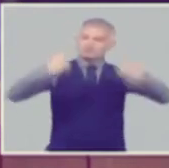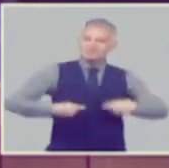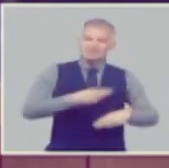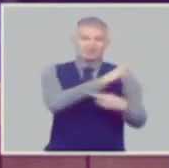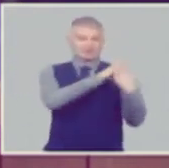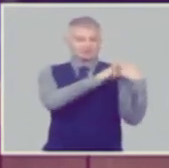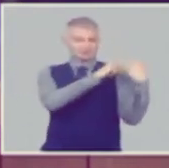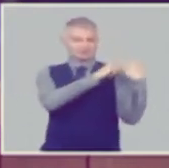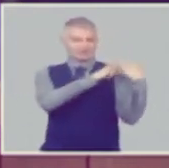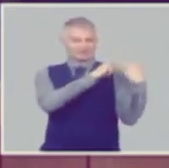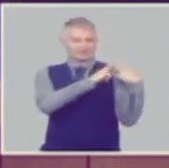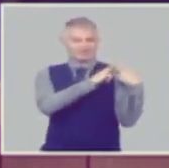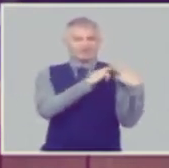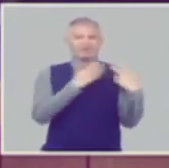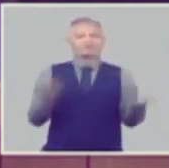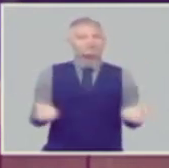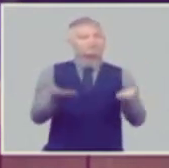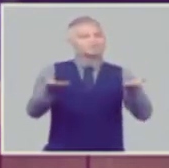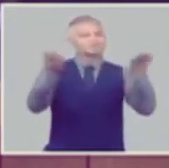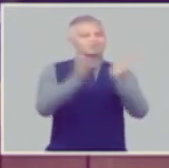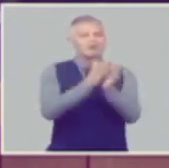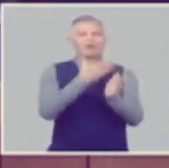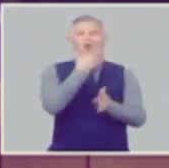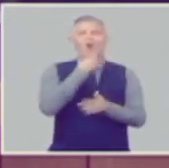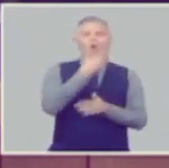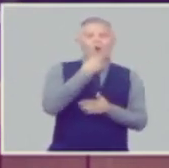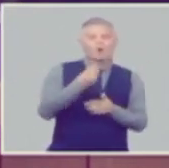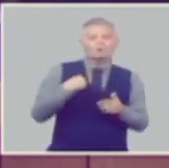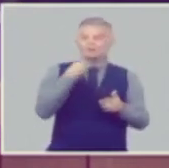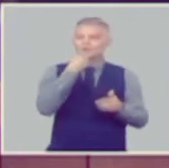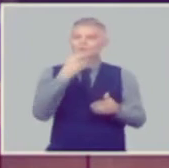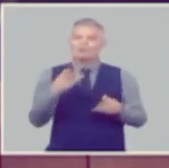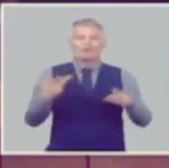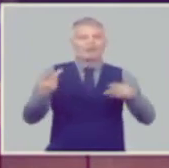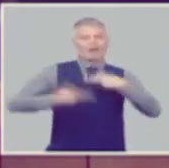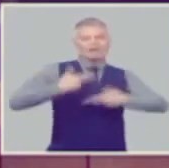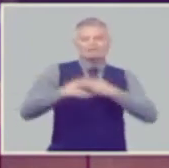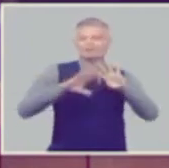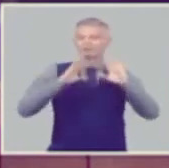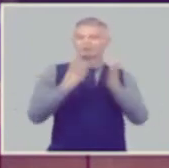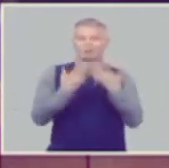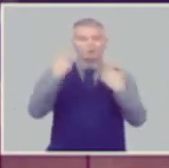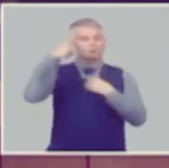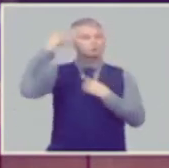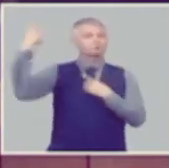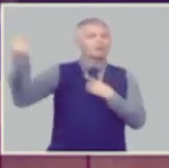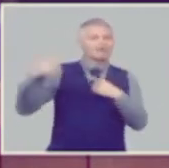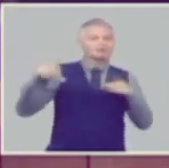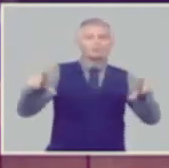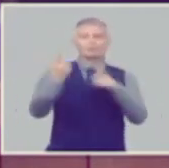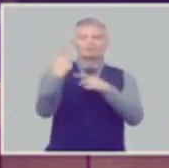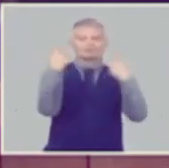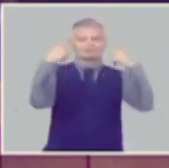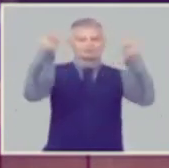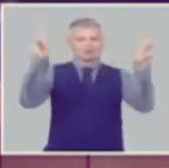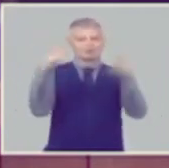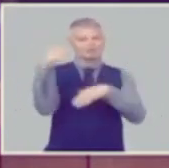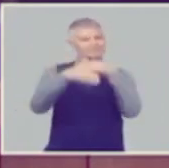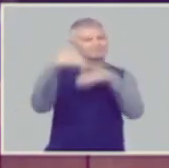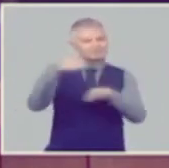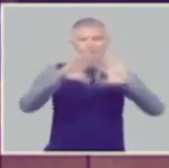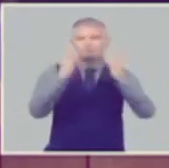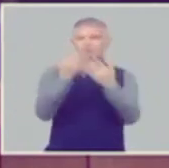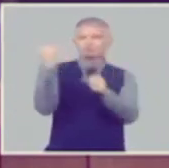responsabilidad de atraerlos, estimulando su realización personal y profesional, su participación en tareas de importancia y también